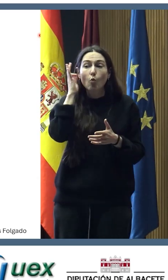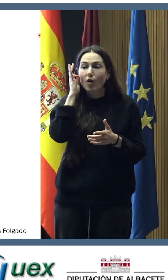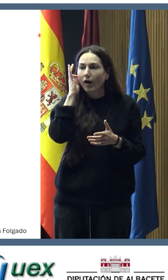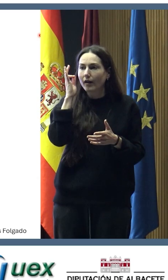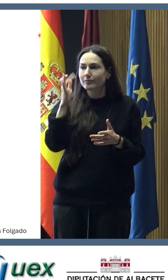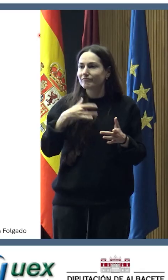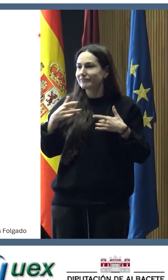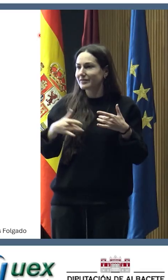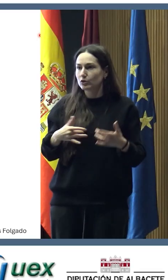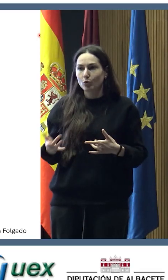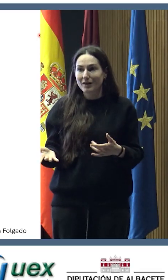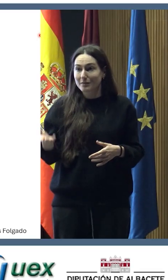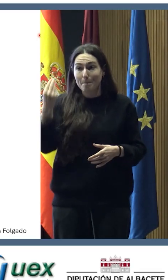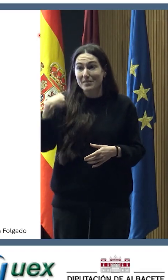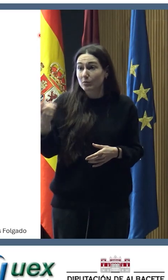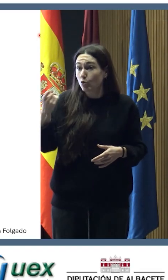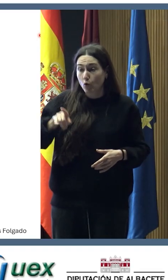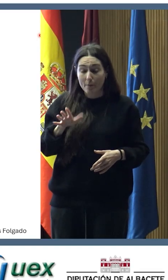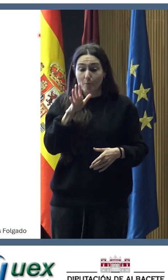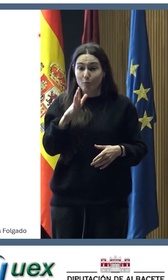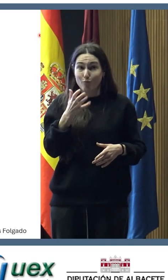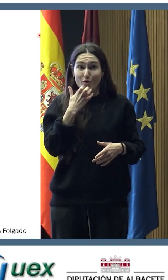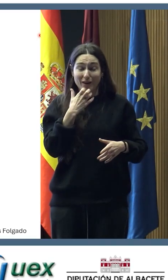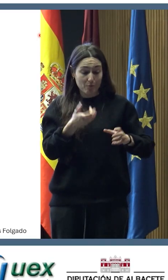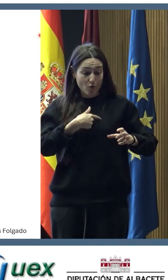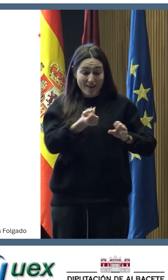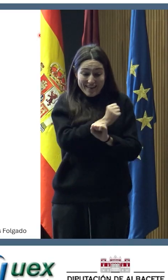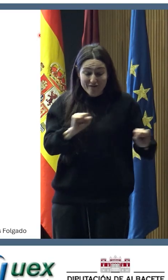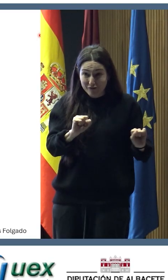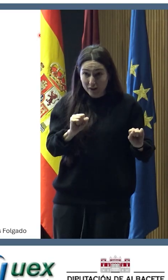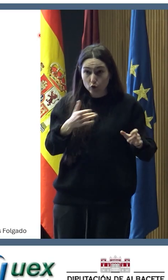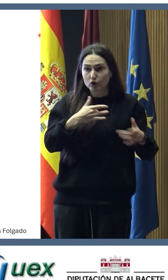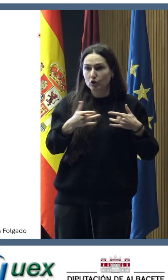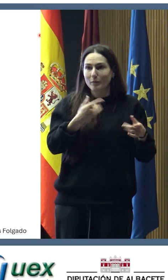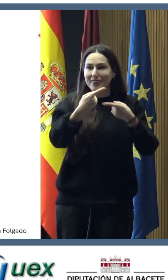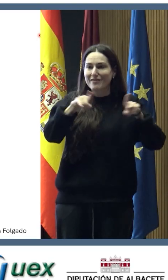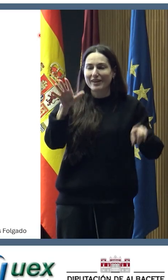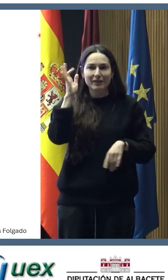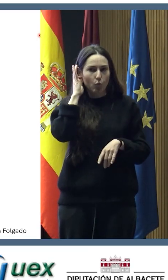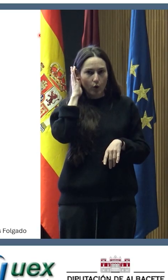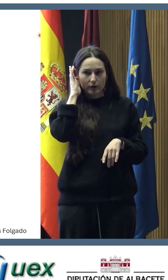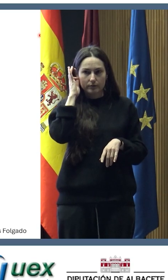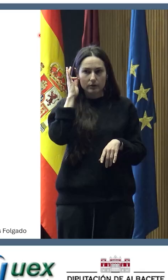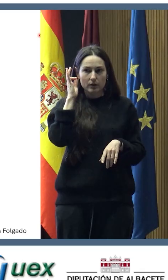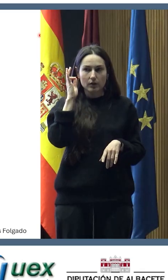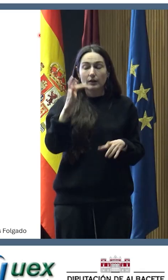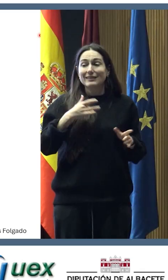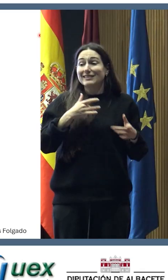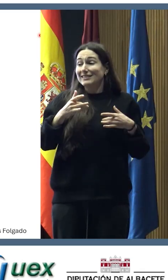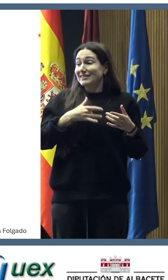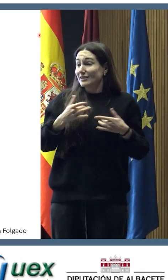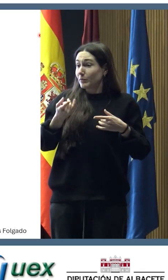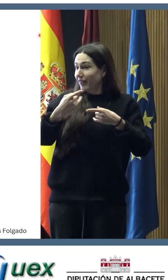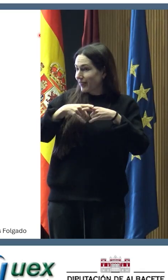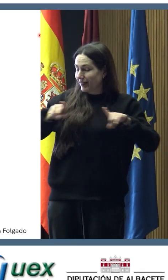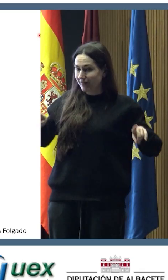manifestación ante un infarto que el hombre. Los infartos en mujeres presentan síntomas que se